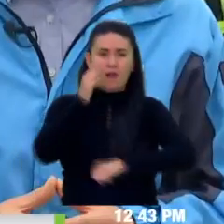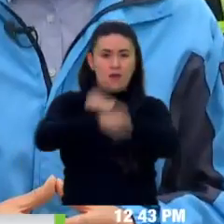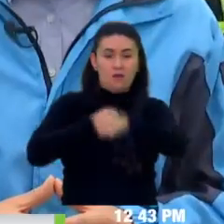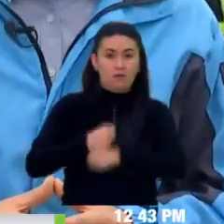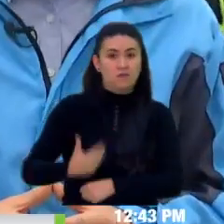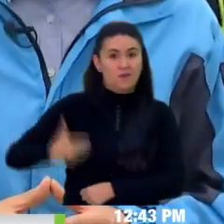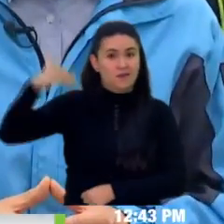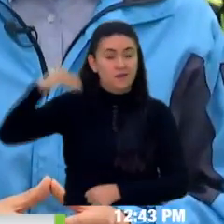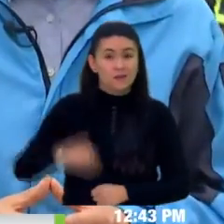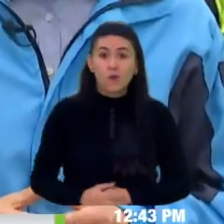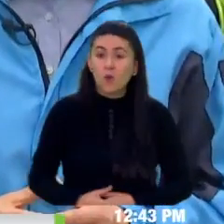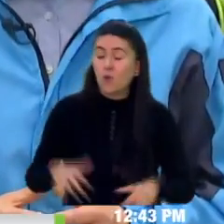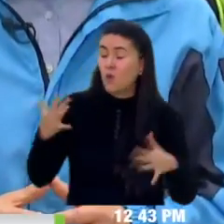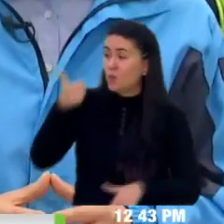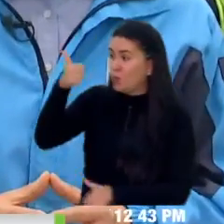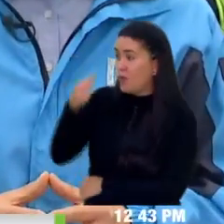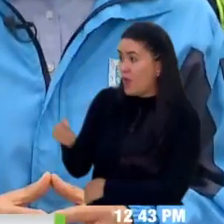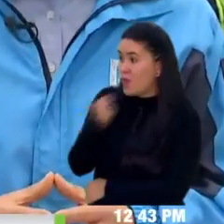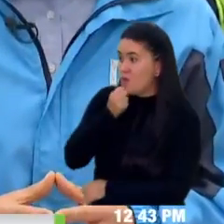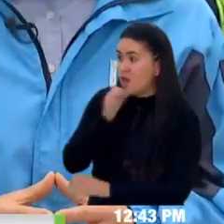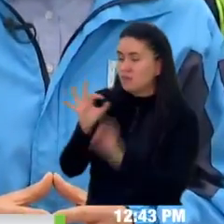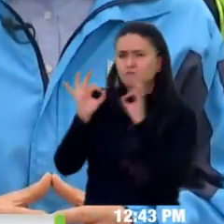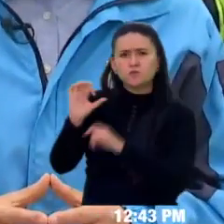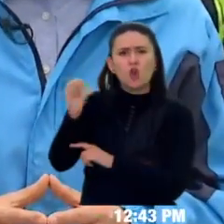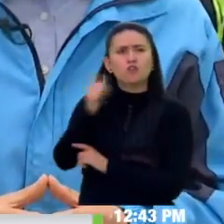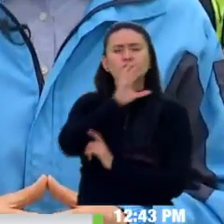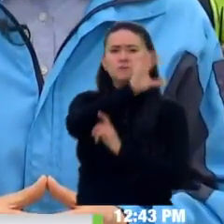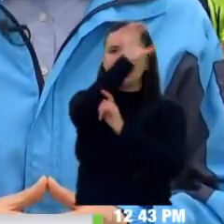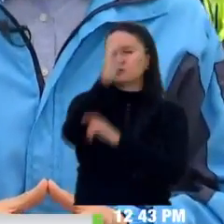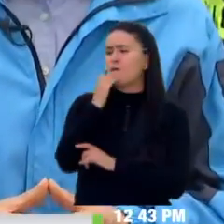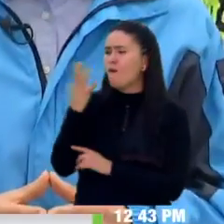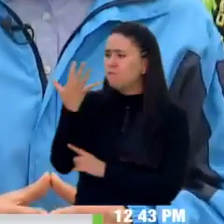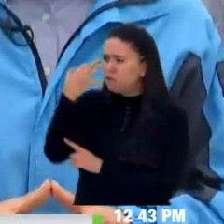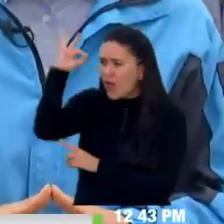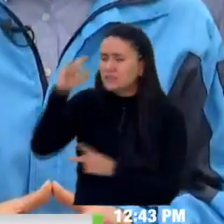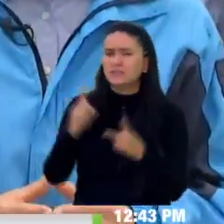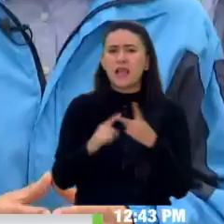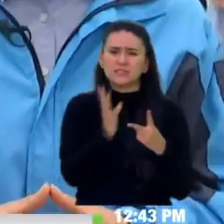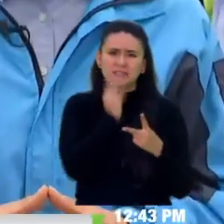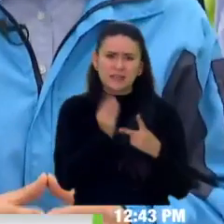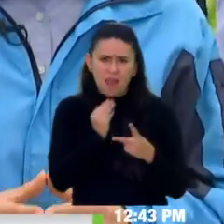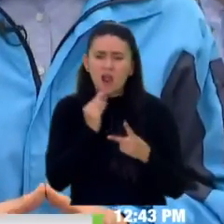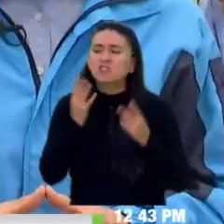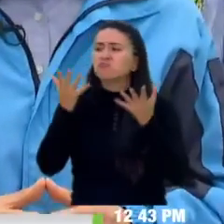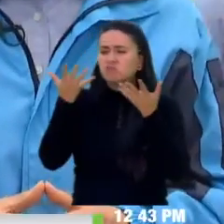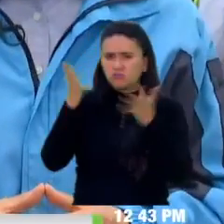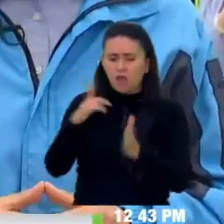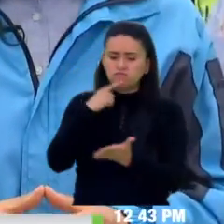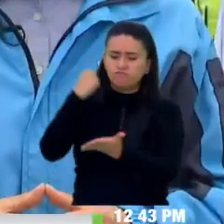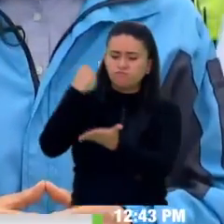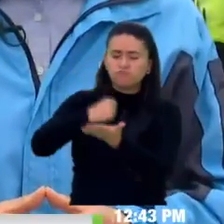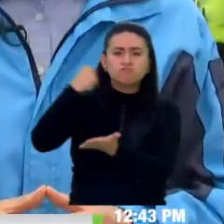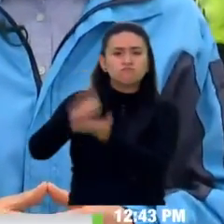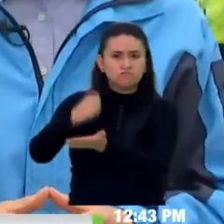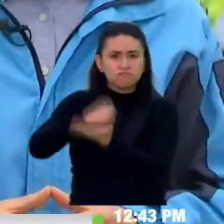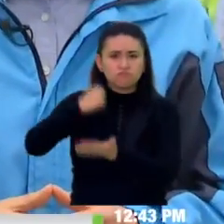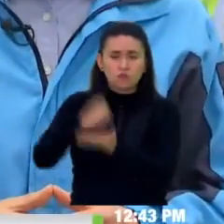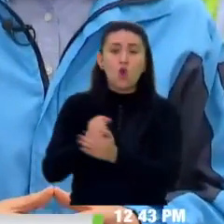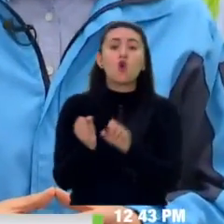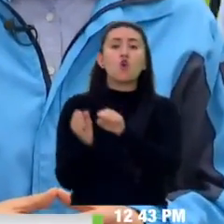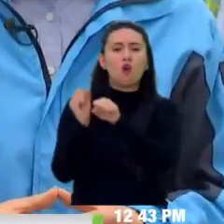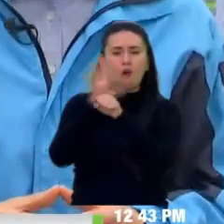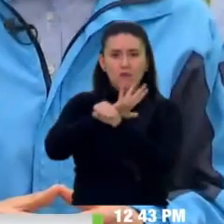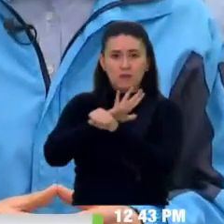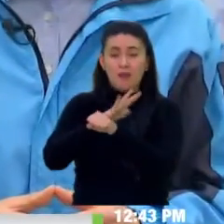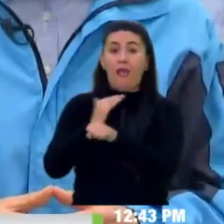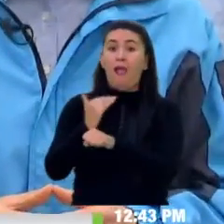una muy buena noticia, alcaldesa, pero estamos viendo en otros países, como por ejemplo Francia e Israel, donde ya implementaron el pasaporte COVID para ingresar a